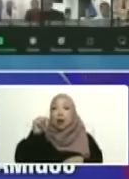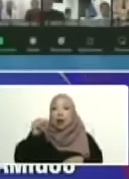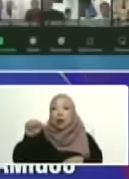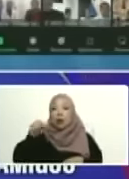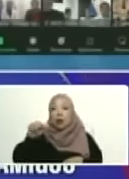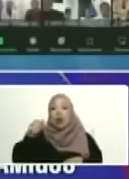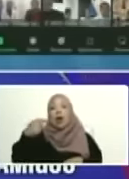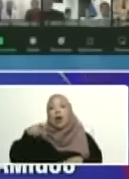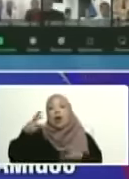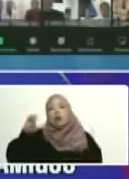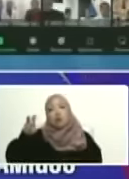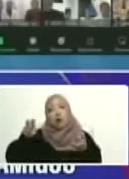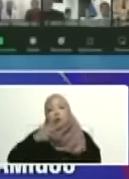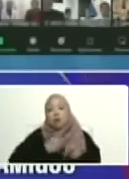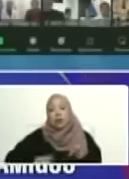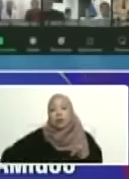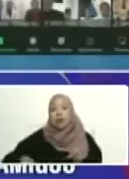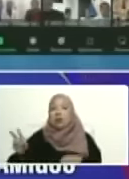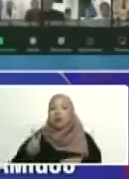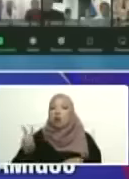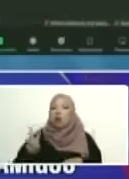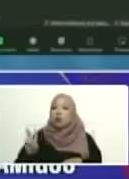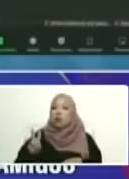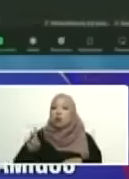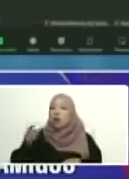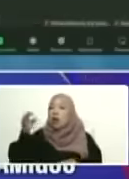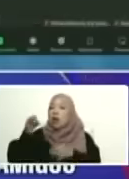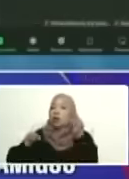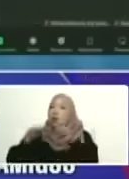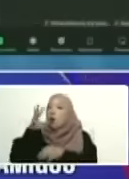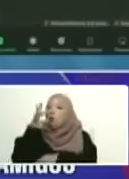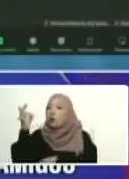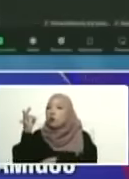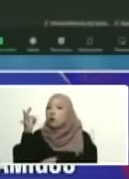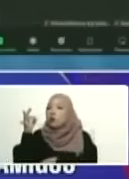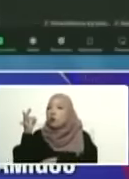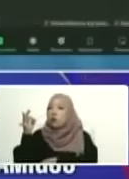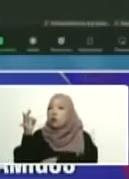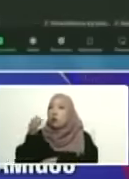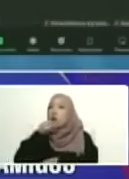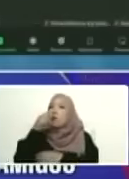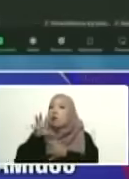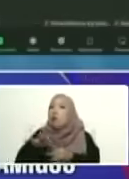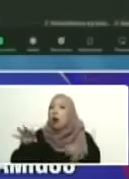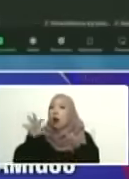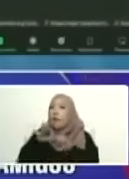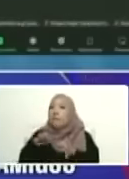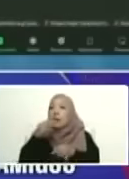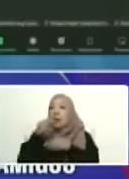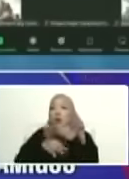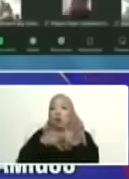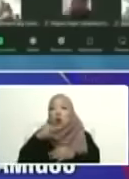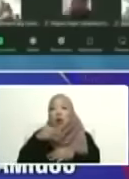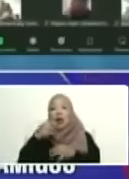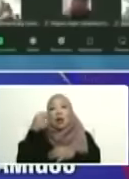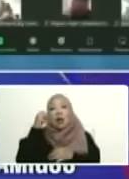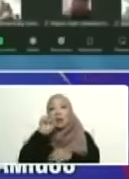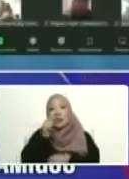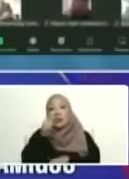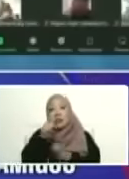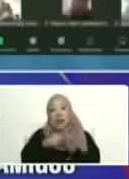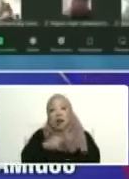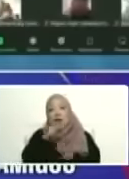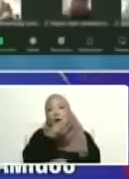París. Cipriano Castro, de manera vertiginosa, cuenta la historia y es el mito de que con 100 hombres venidos